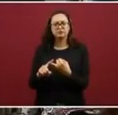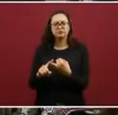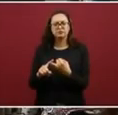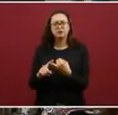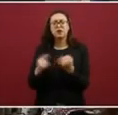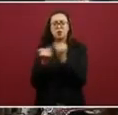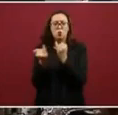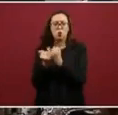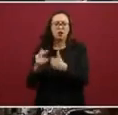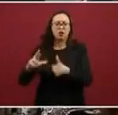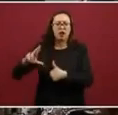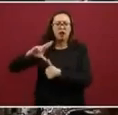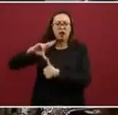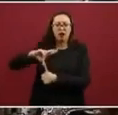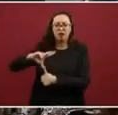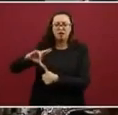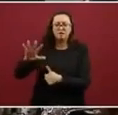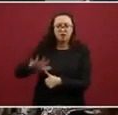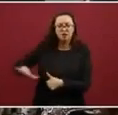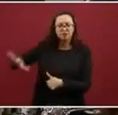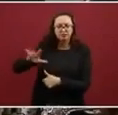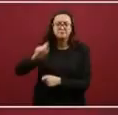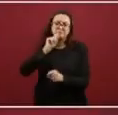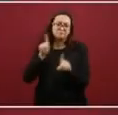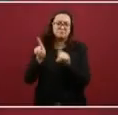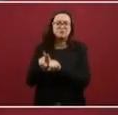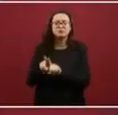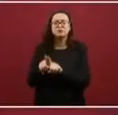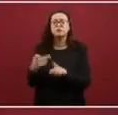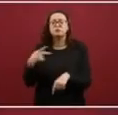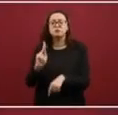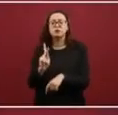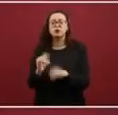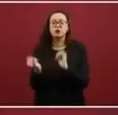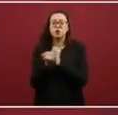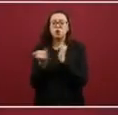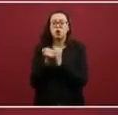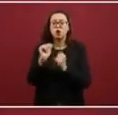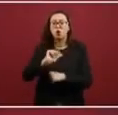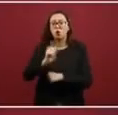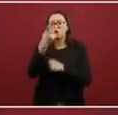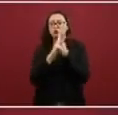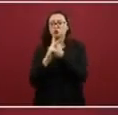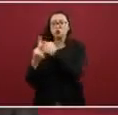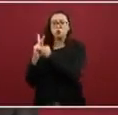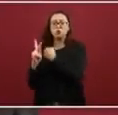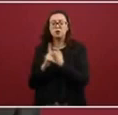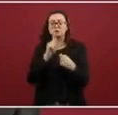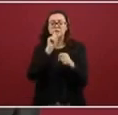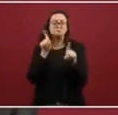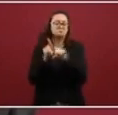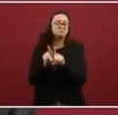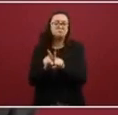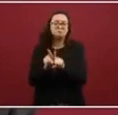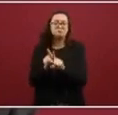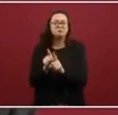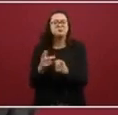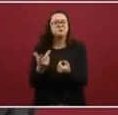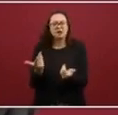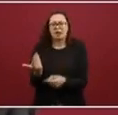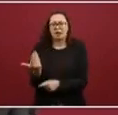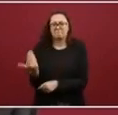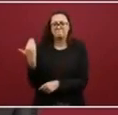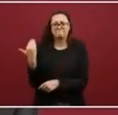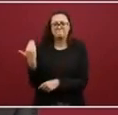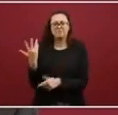del Caribe, hermanos del Caribe, pero extracontinentales, pues cada vez más. Acaba de haber incluso una